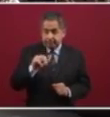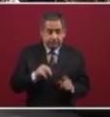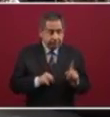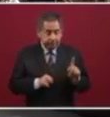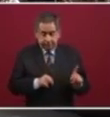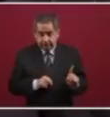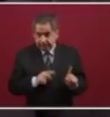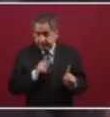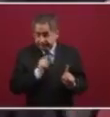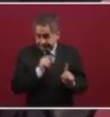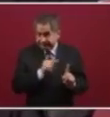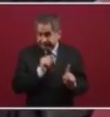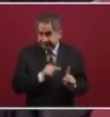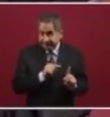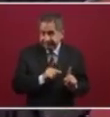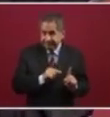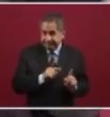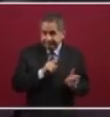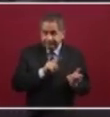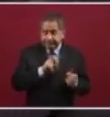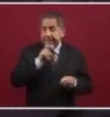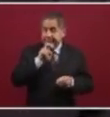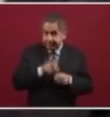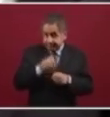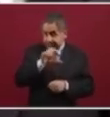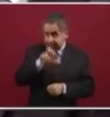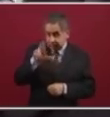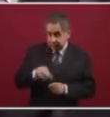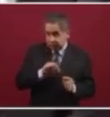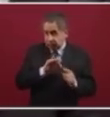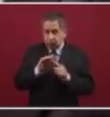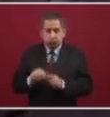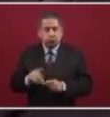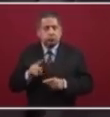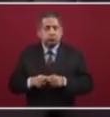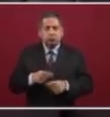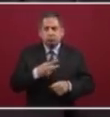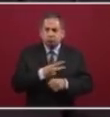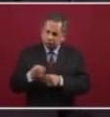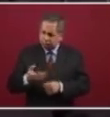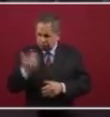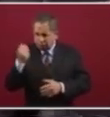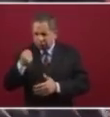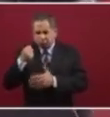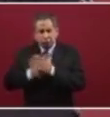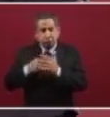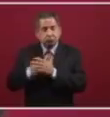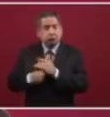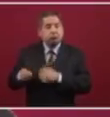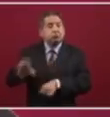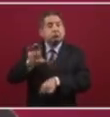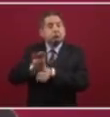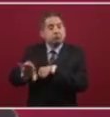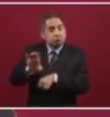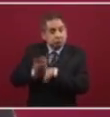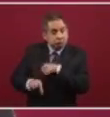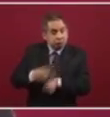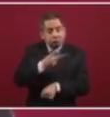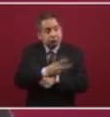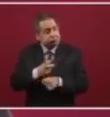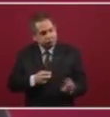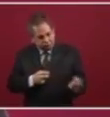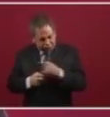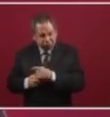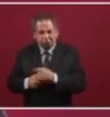estando en Costa Rica, lo invitan a luchar los colombianos